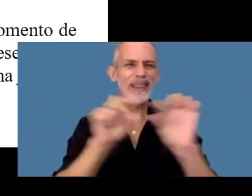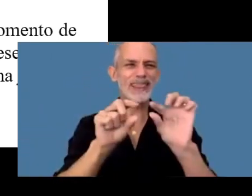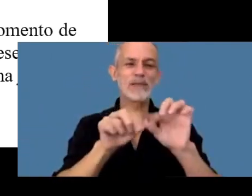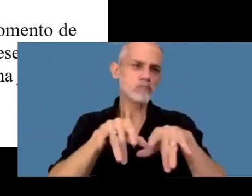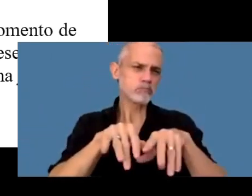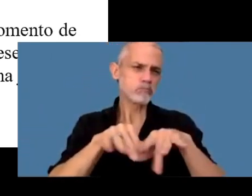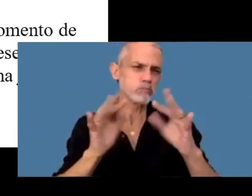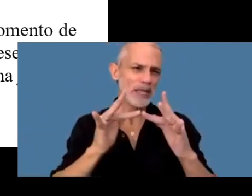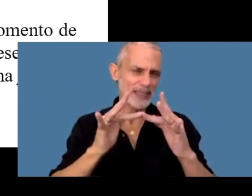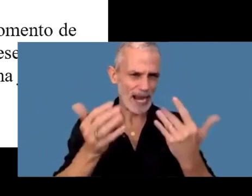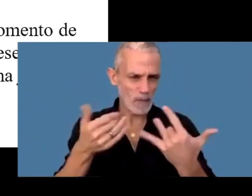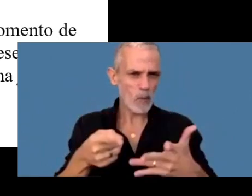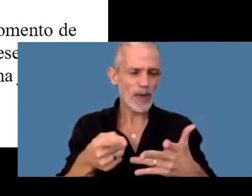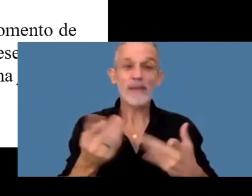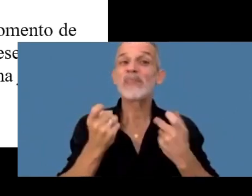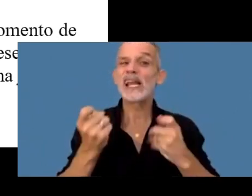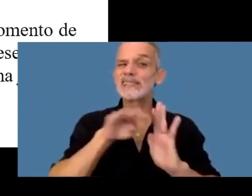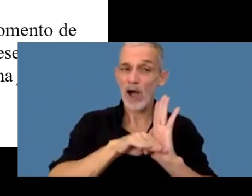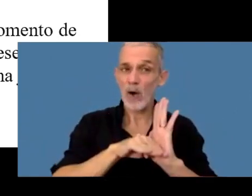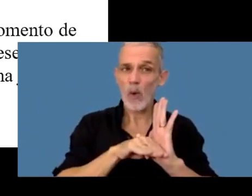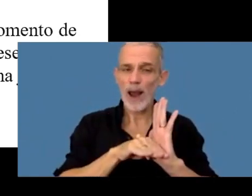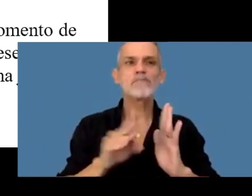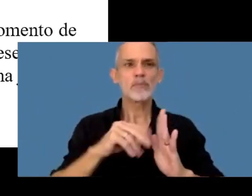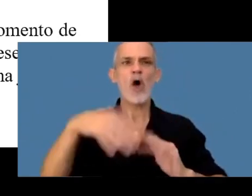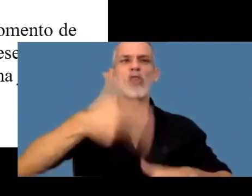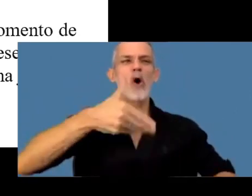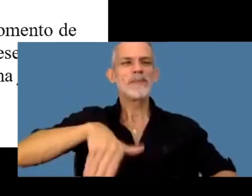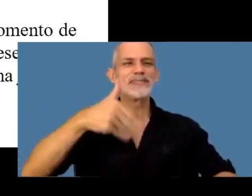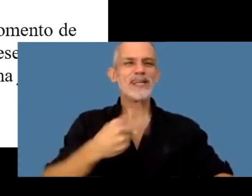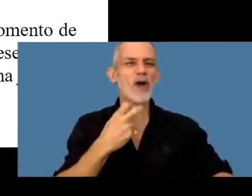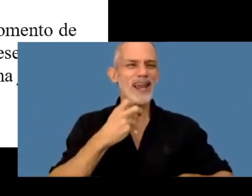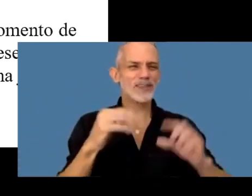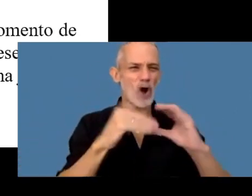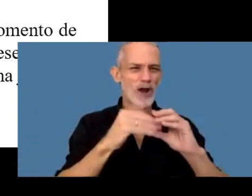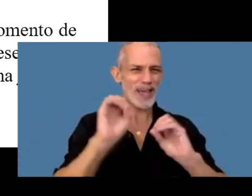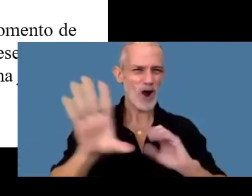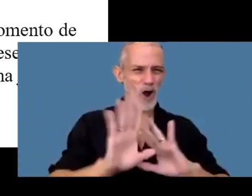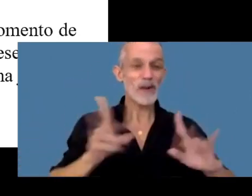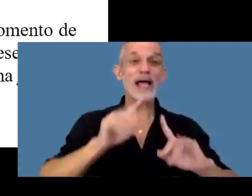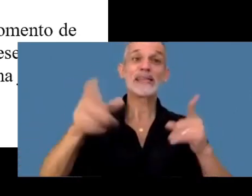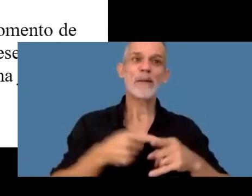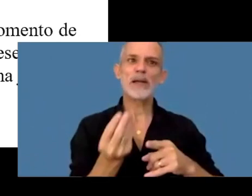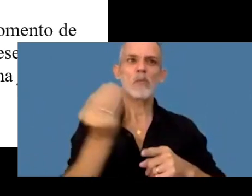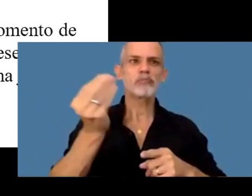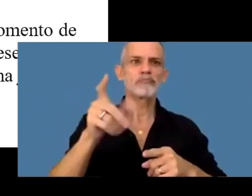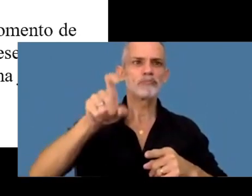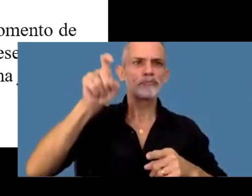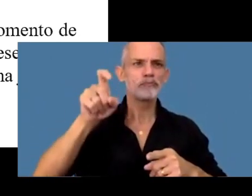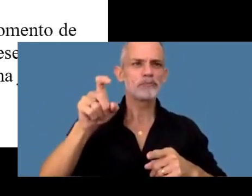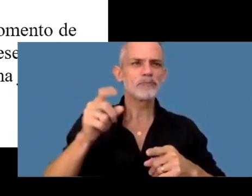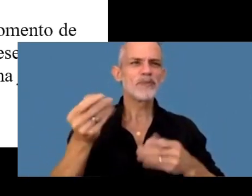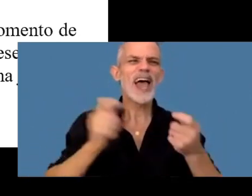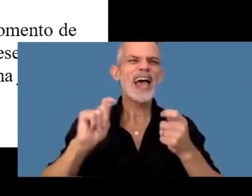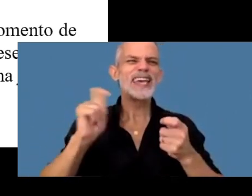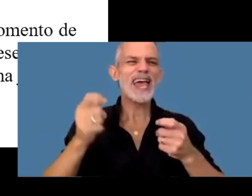Se requiere la constitución del domicilio electrónico, así como la designación del administrador de relaciones, que